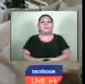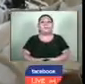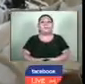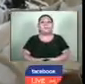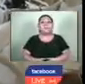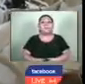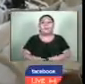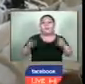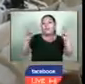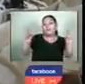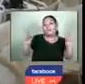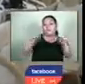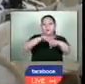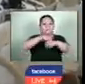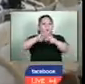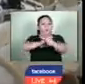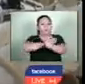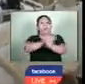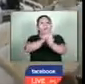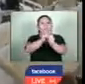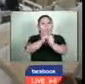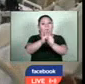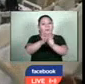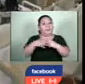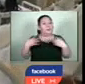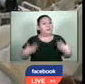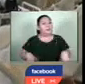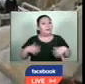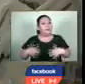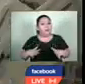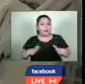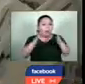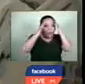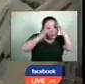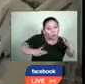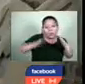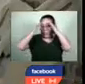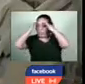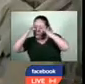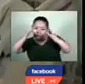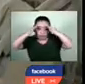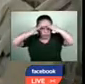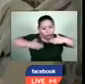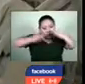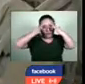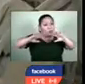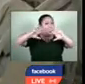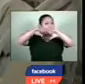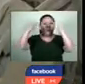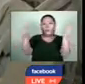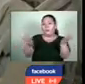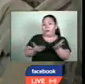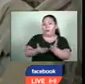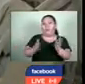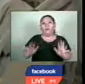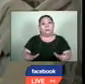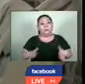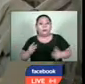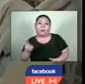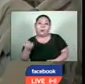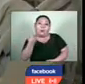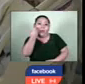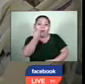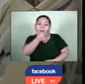La pandemia de COVID-19 ha acaparado una gran parte de las atenciones médicas a nivel mundial, tanto que las muertes